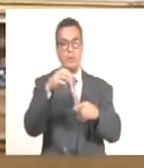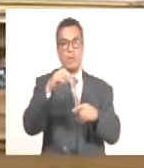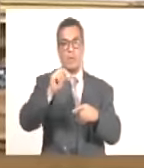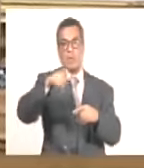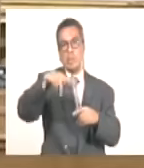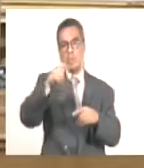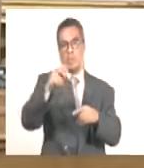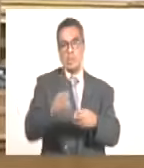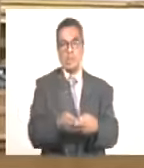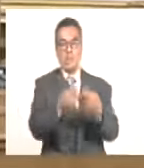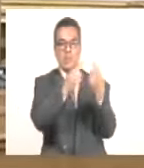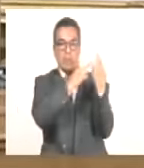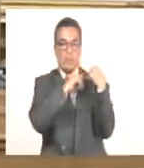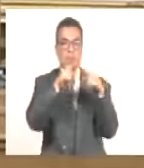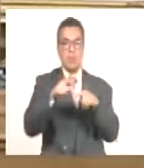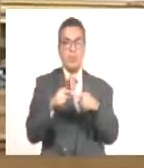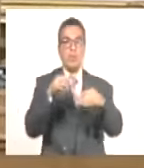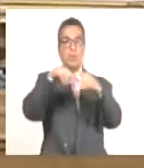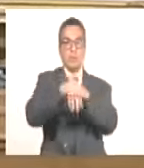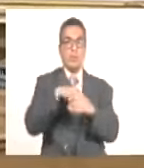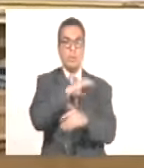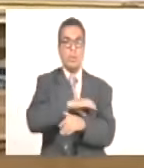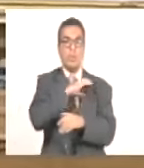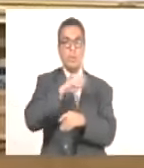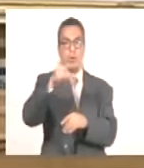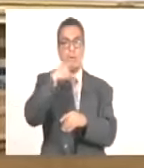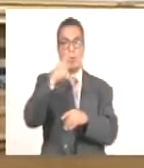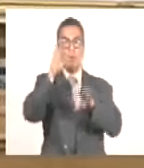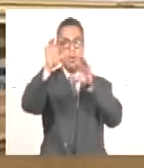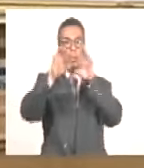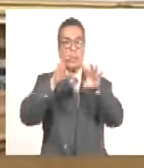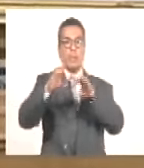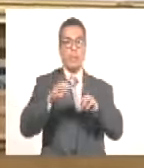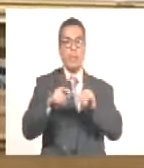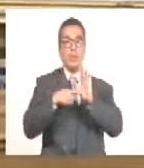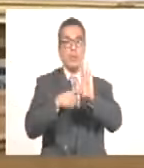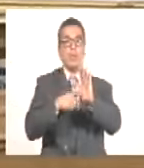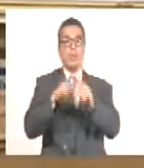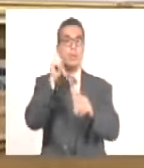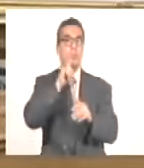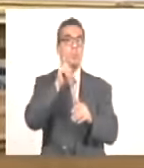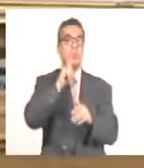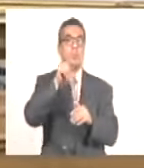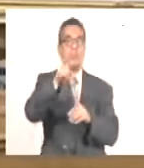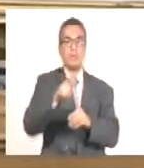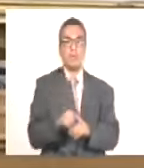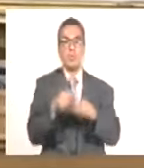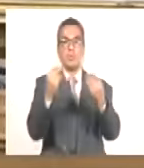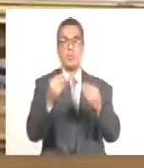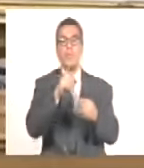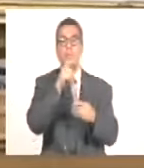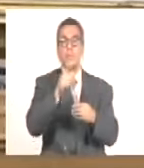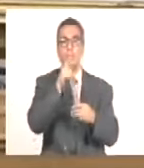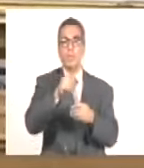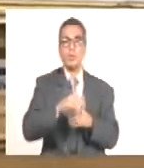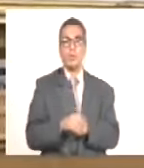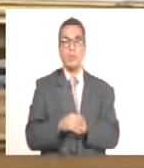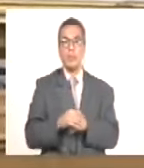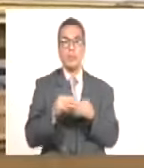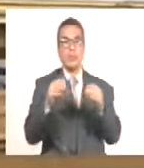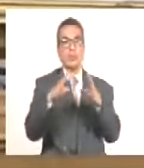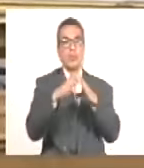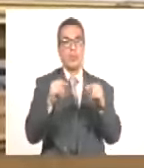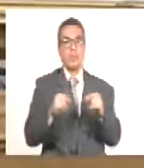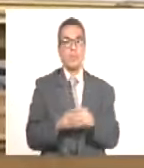la condición de miembro de la Comisión de Política Exterior para publicar una mentira, dejando muy mal, o en todo